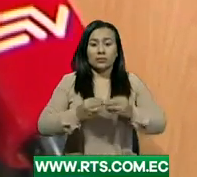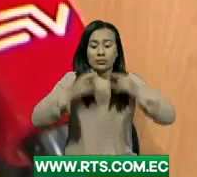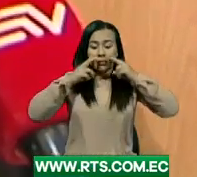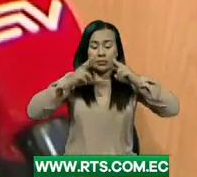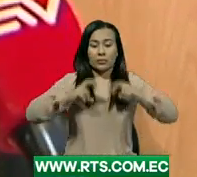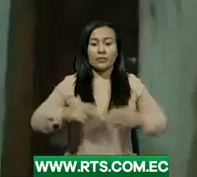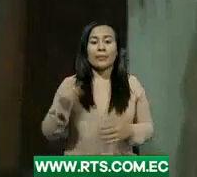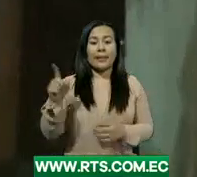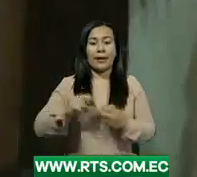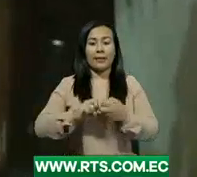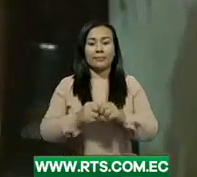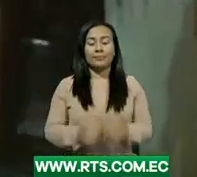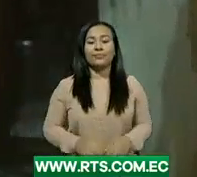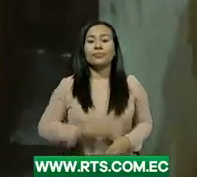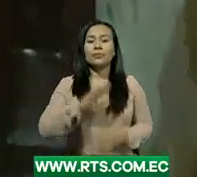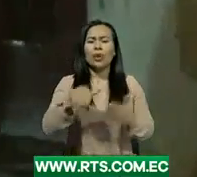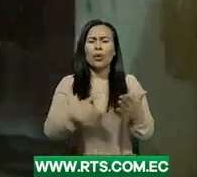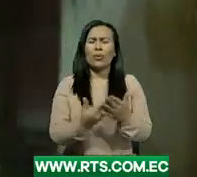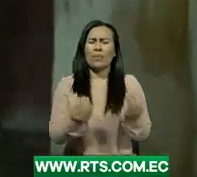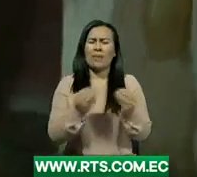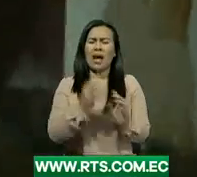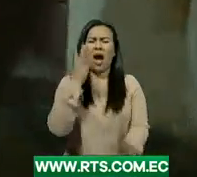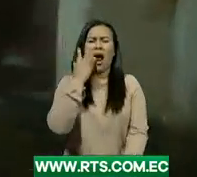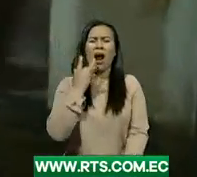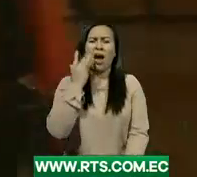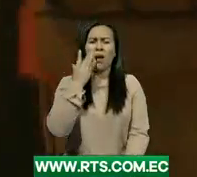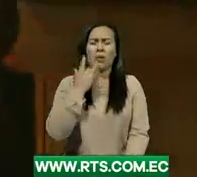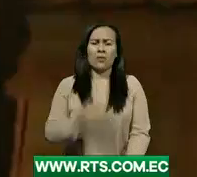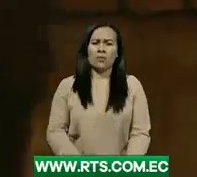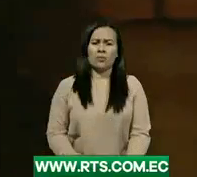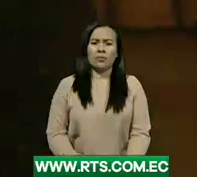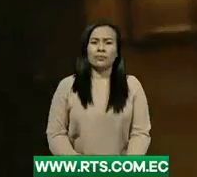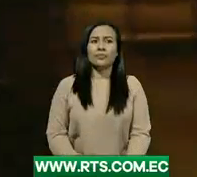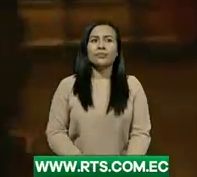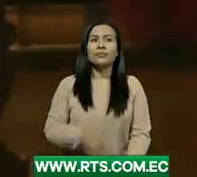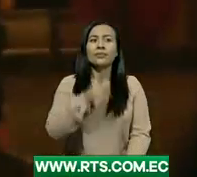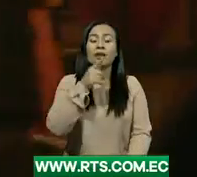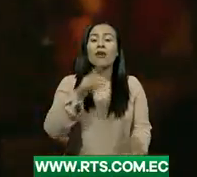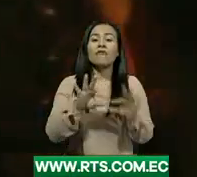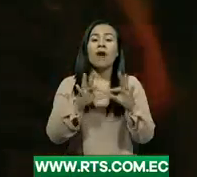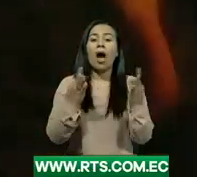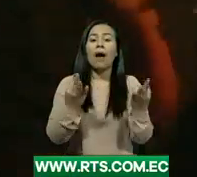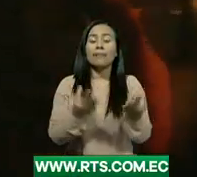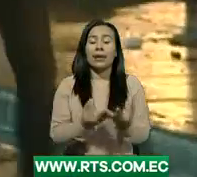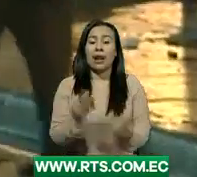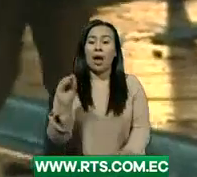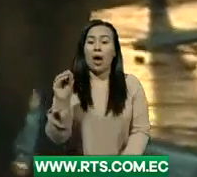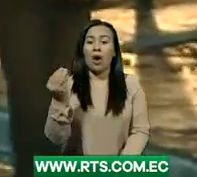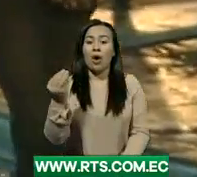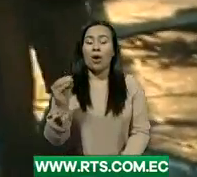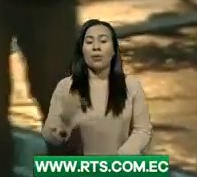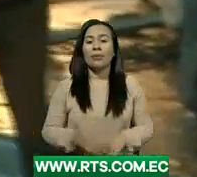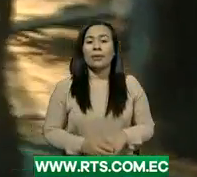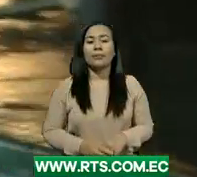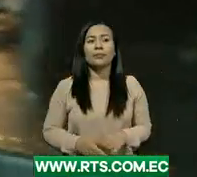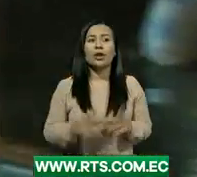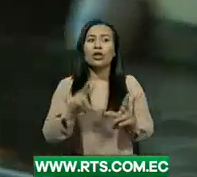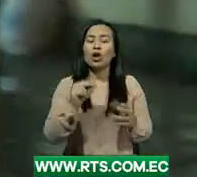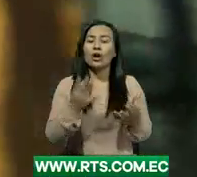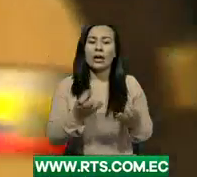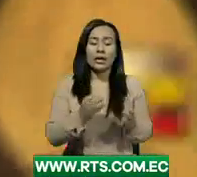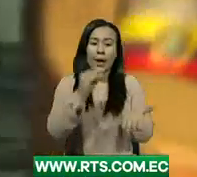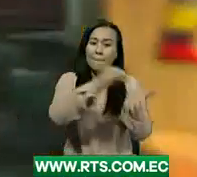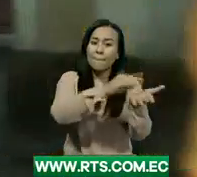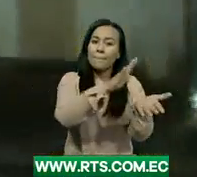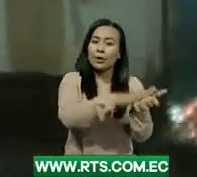este hecho. Lo que torna más extraño aún el caso es que los familiares de la adolescente se negaron a dejar sentada una denuncia